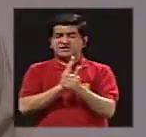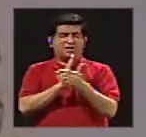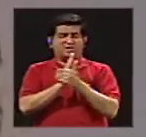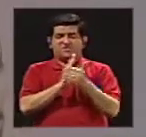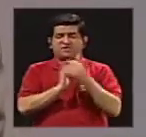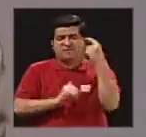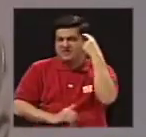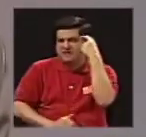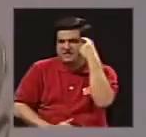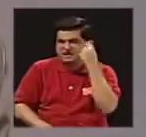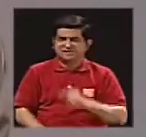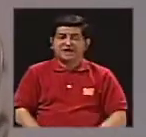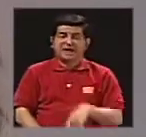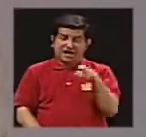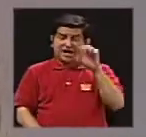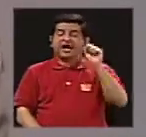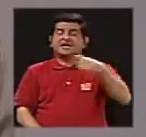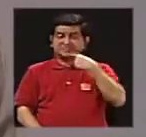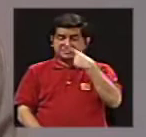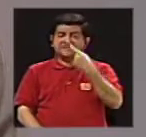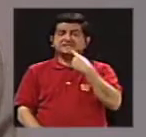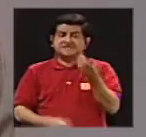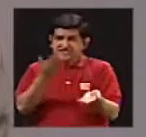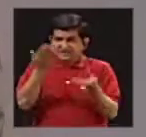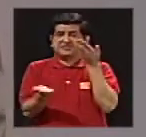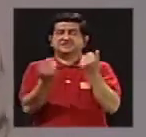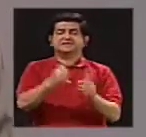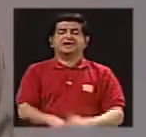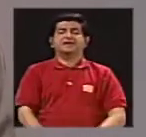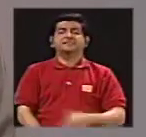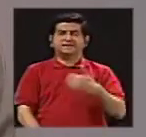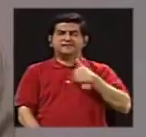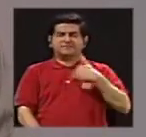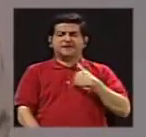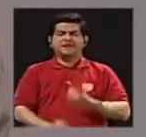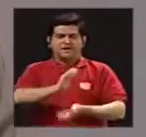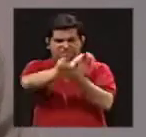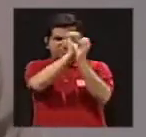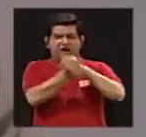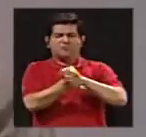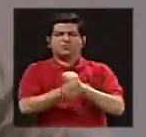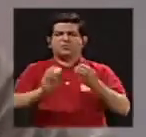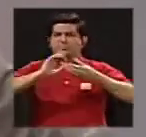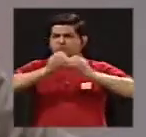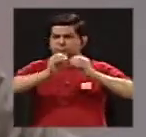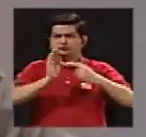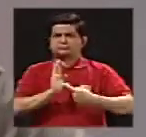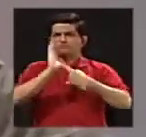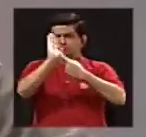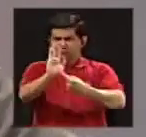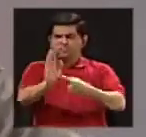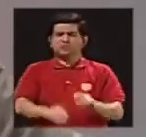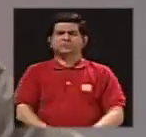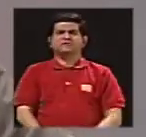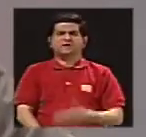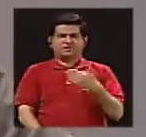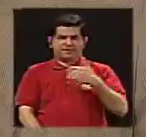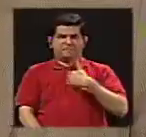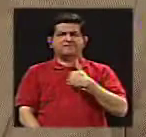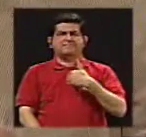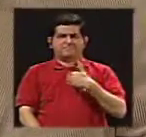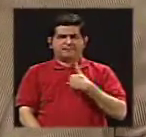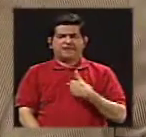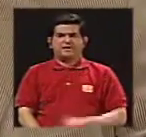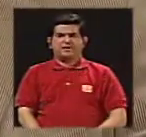pensarse Entonces ahí sí nos pueden decir Este tenemos entonces que reformarlos y los datos lo que lo que están mostrando es que hay una